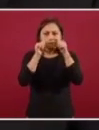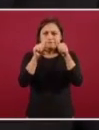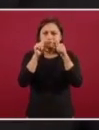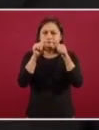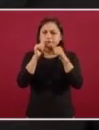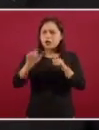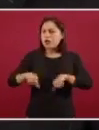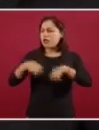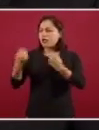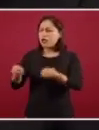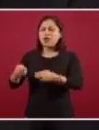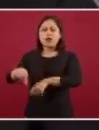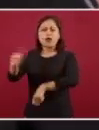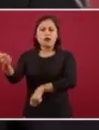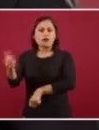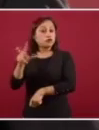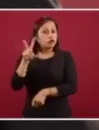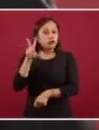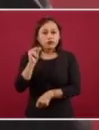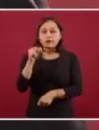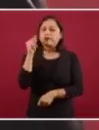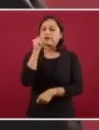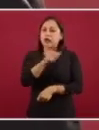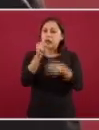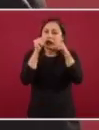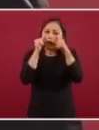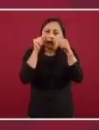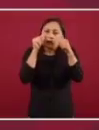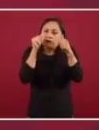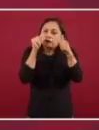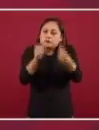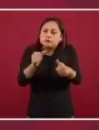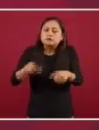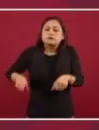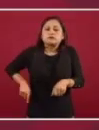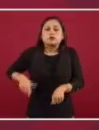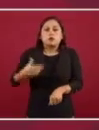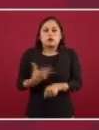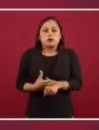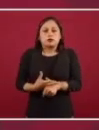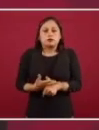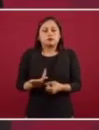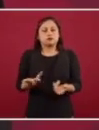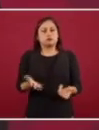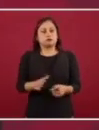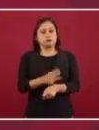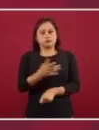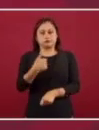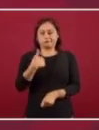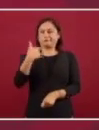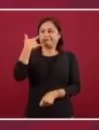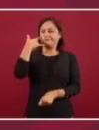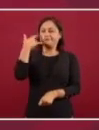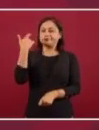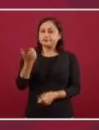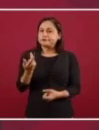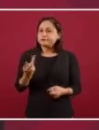Y esto se puede comprobar